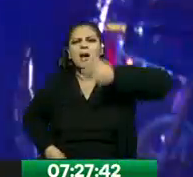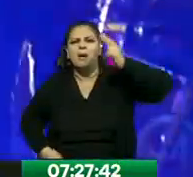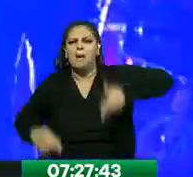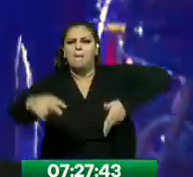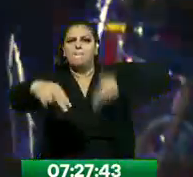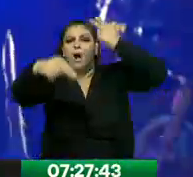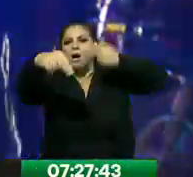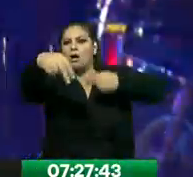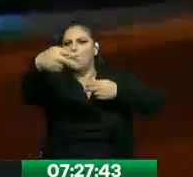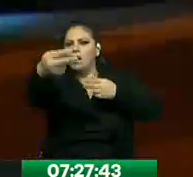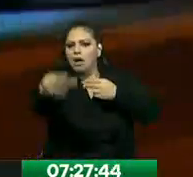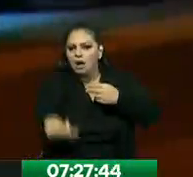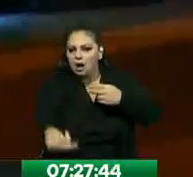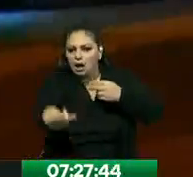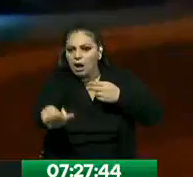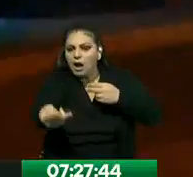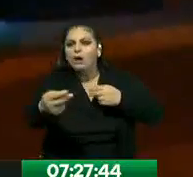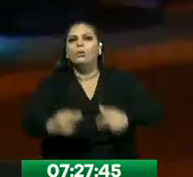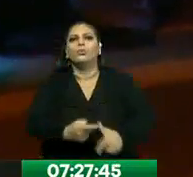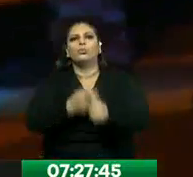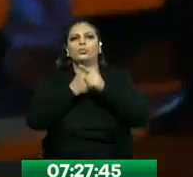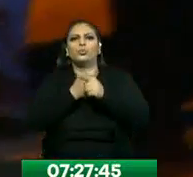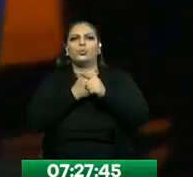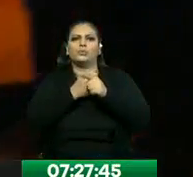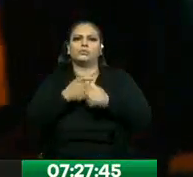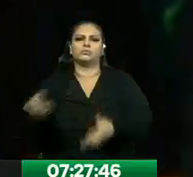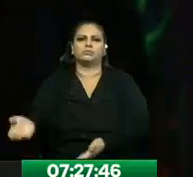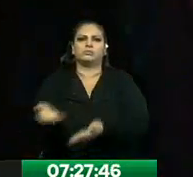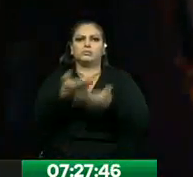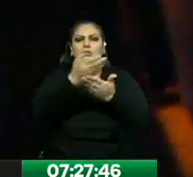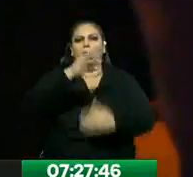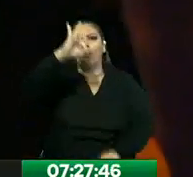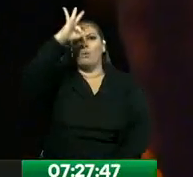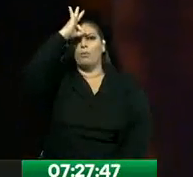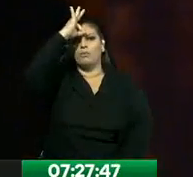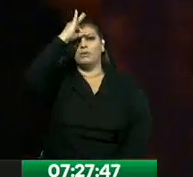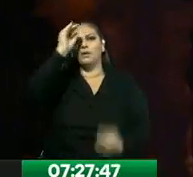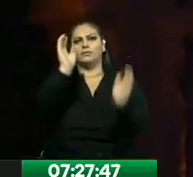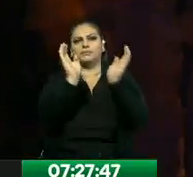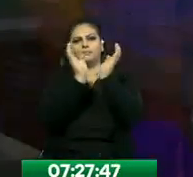de salud en Milagro. Informó Jorge Salazar.